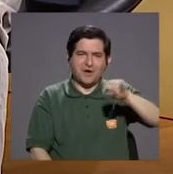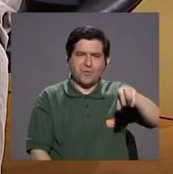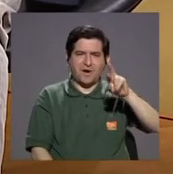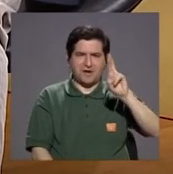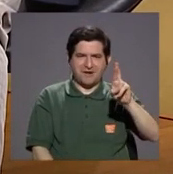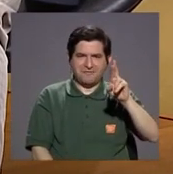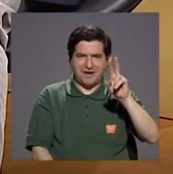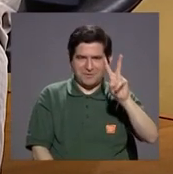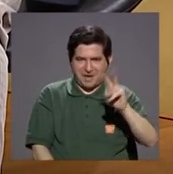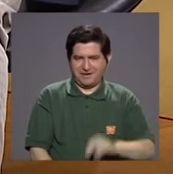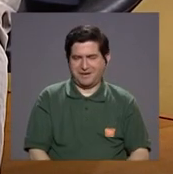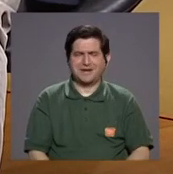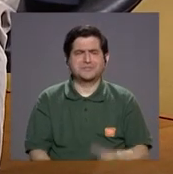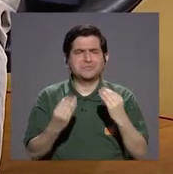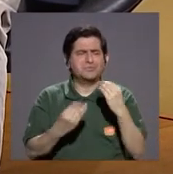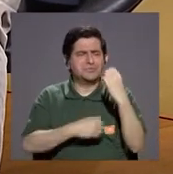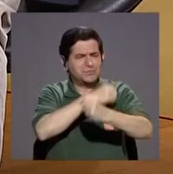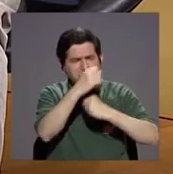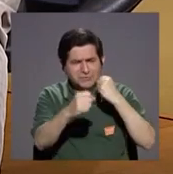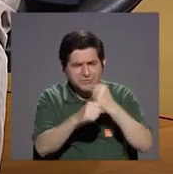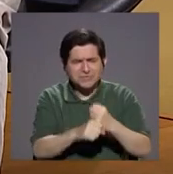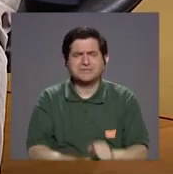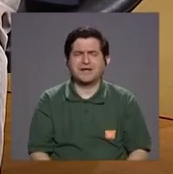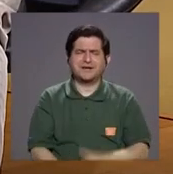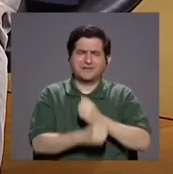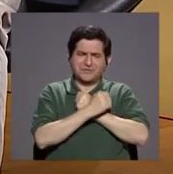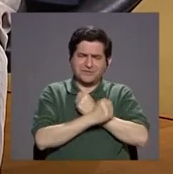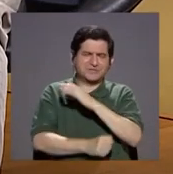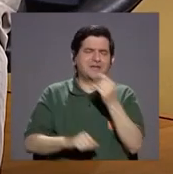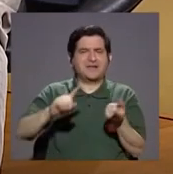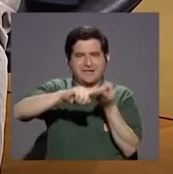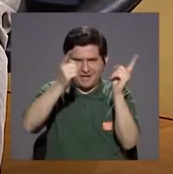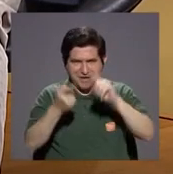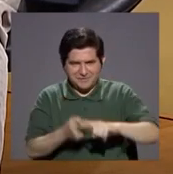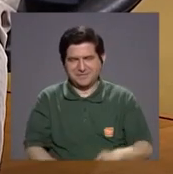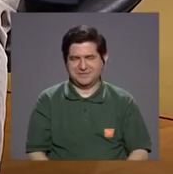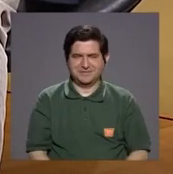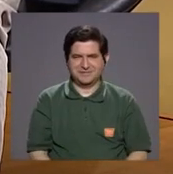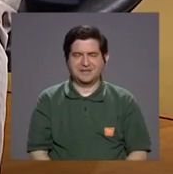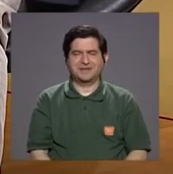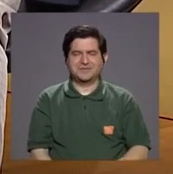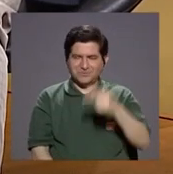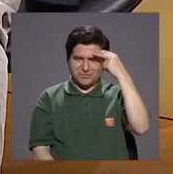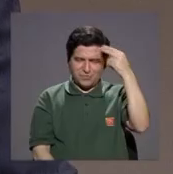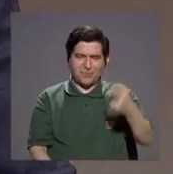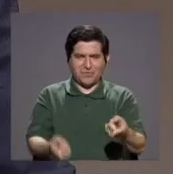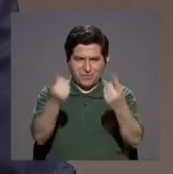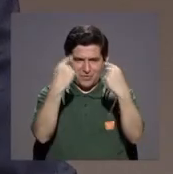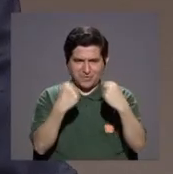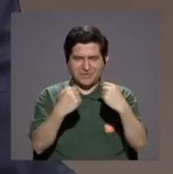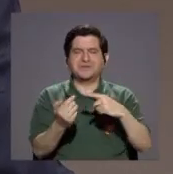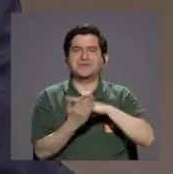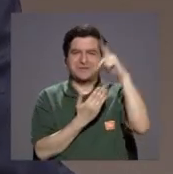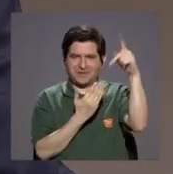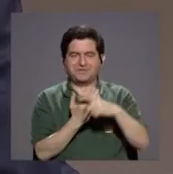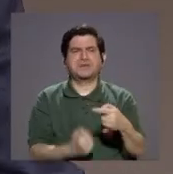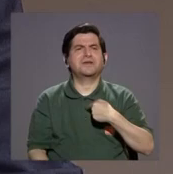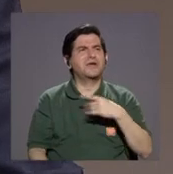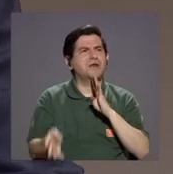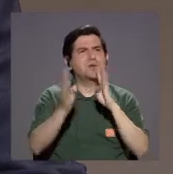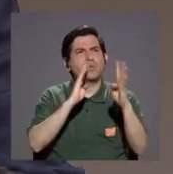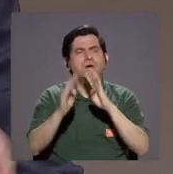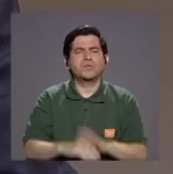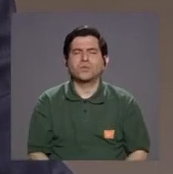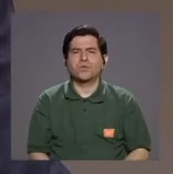un gran cariño y una grandísima amistad así que muy complacido de belgrado estar en su programa cuando uno habla de